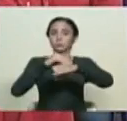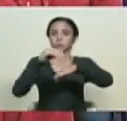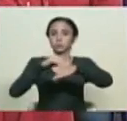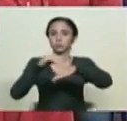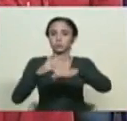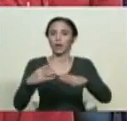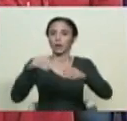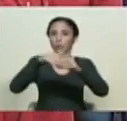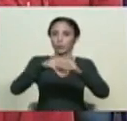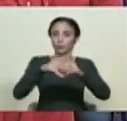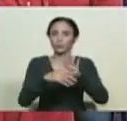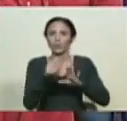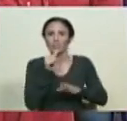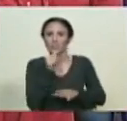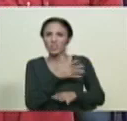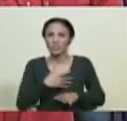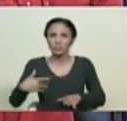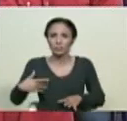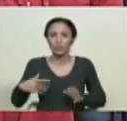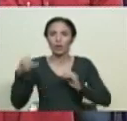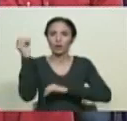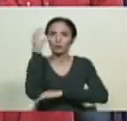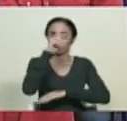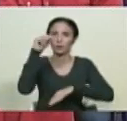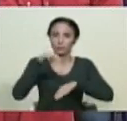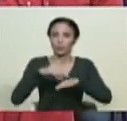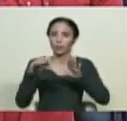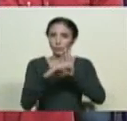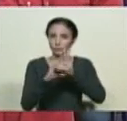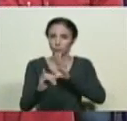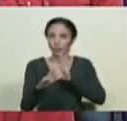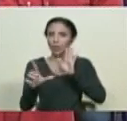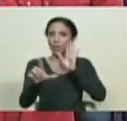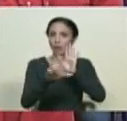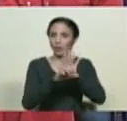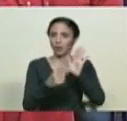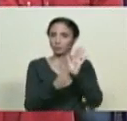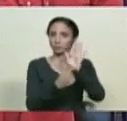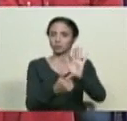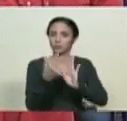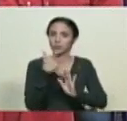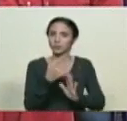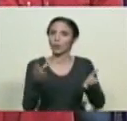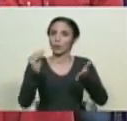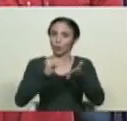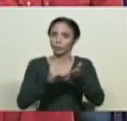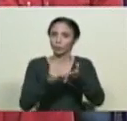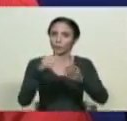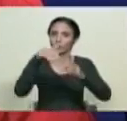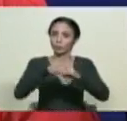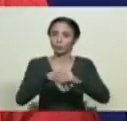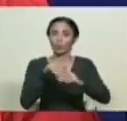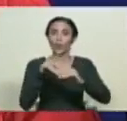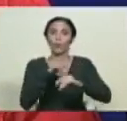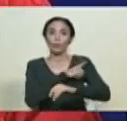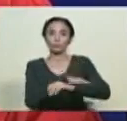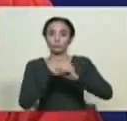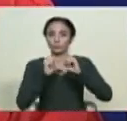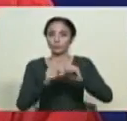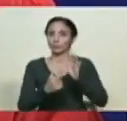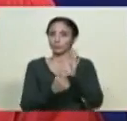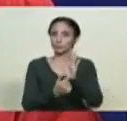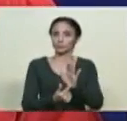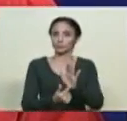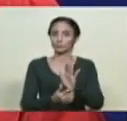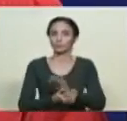a elecciones fue la Asamblea Nacional Constituyente. Fíjate cómo se legitiman las instituciones, con qué fuerza se